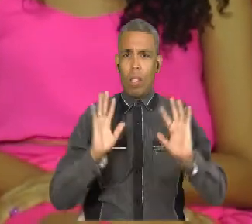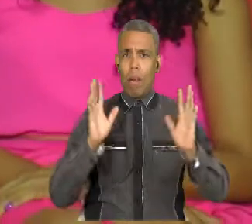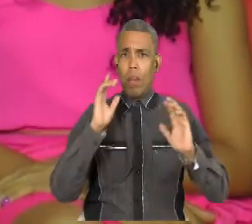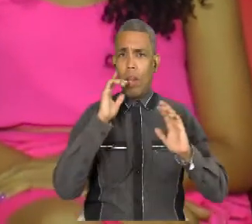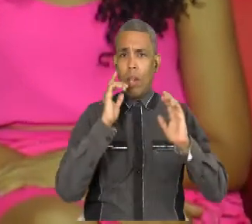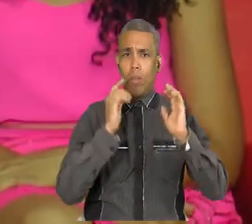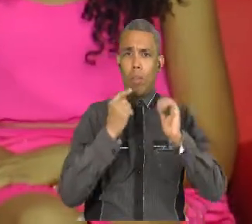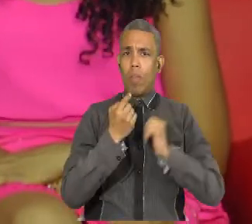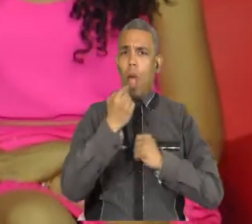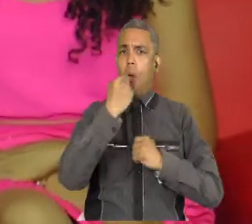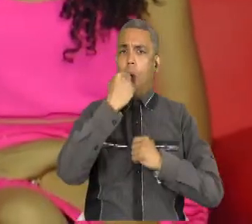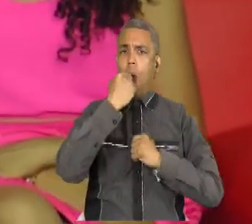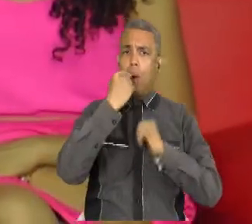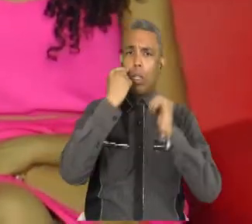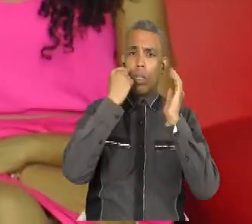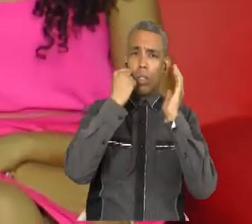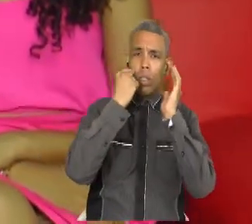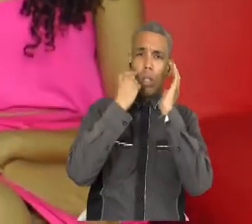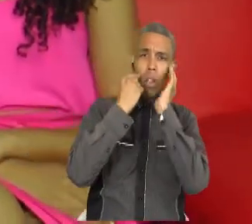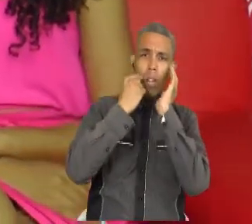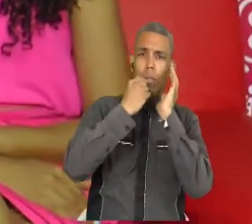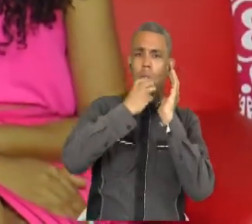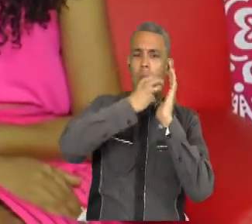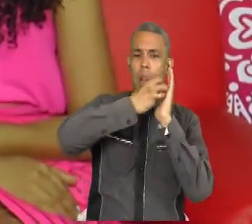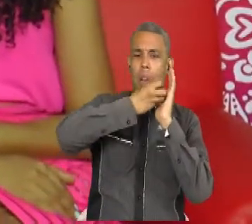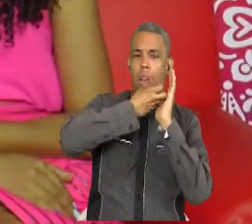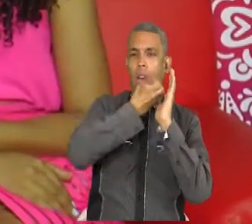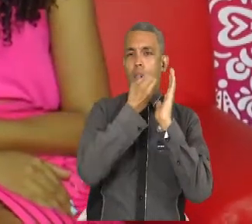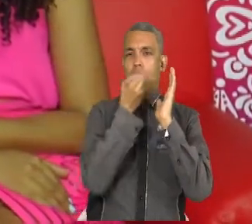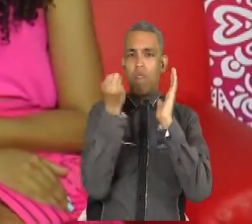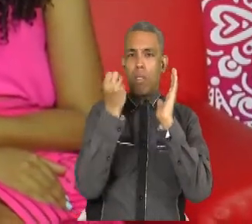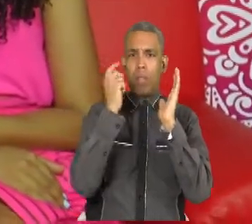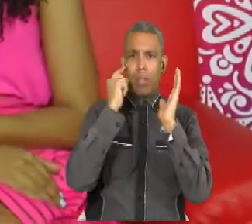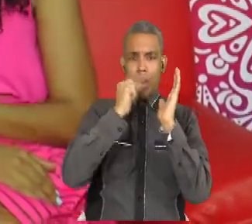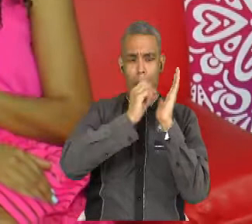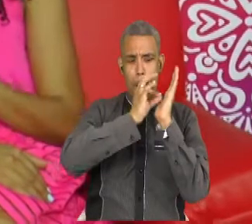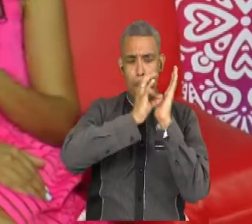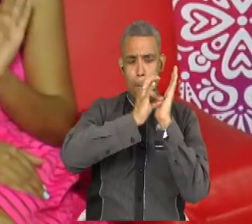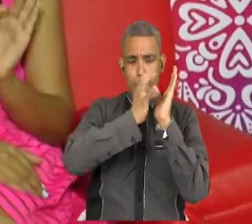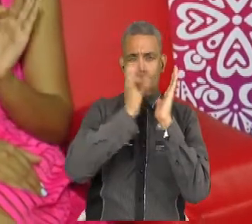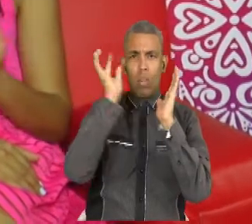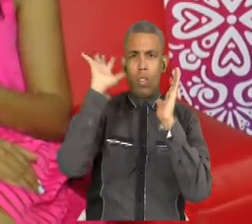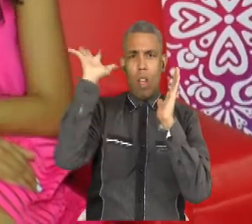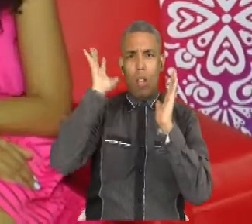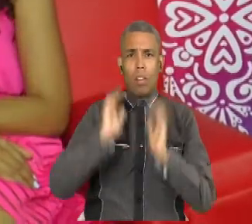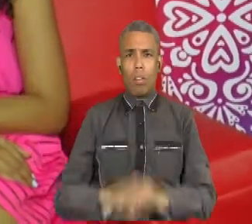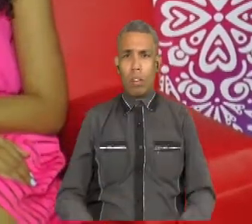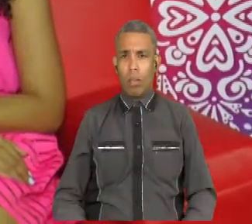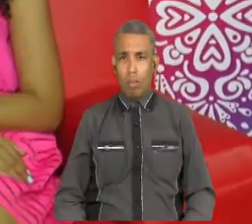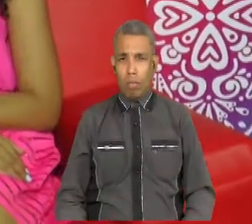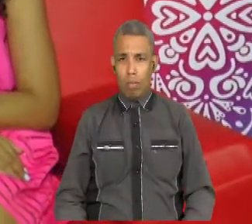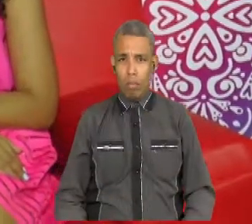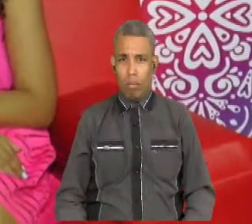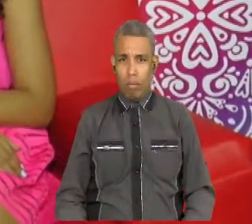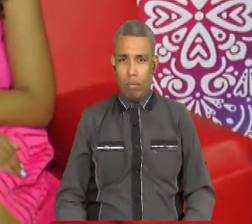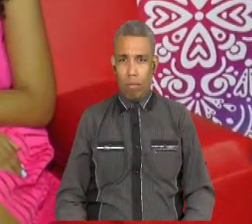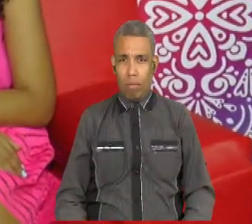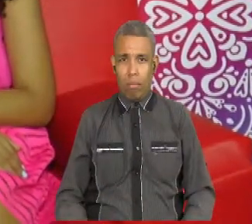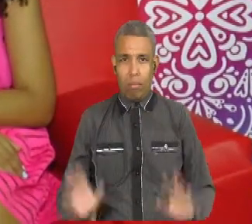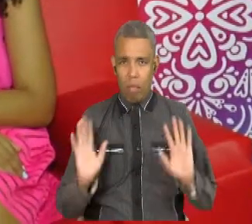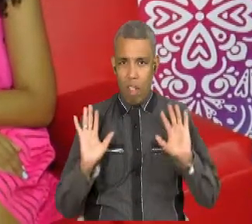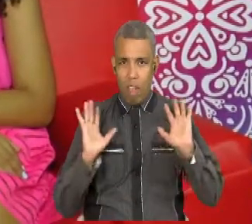solo puntico, sacan las bolsitas de grasa que tenemos en los cachetes y quedamos súper perfectos como todo lo que hacen en Cardio